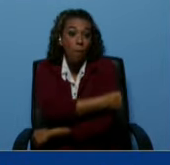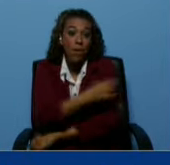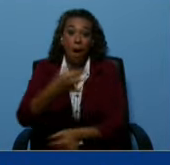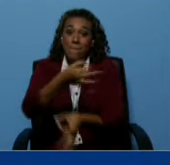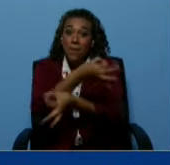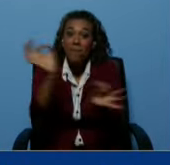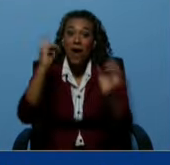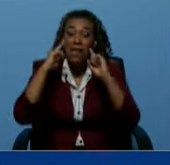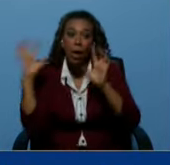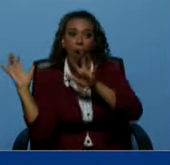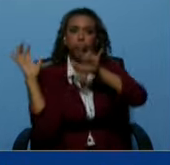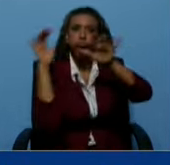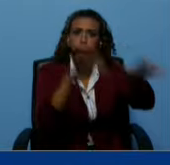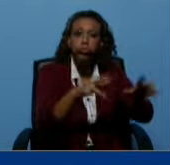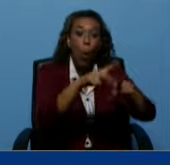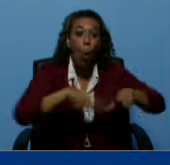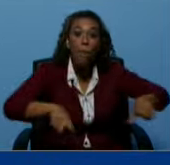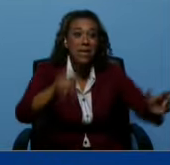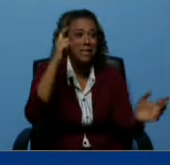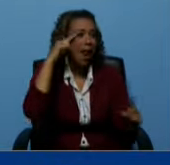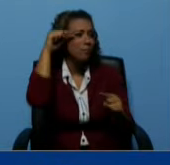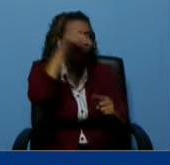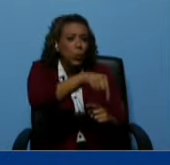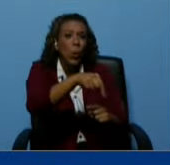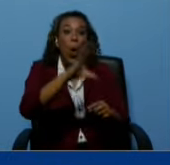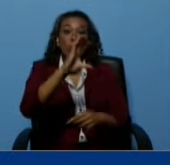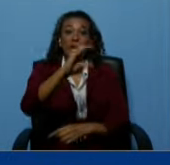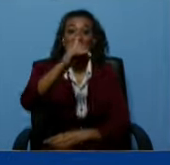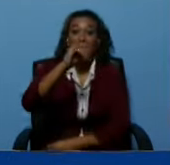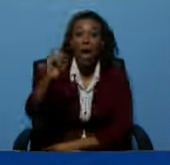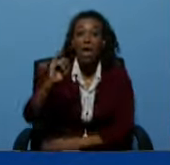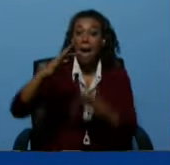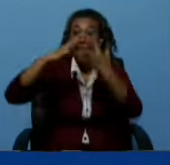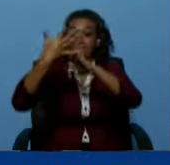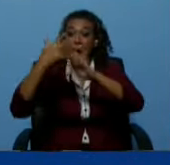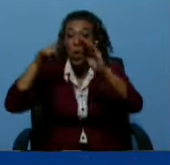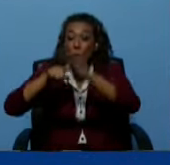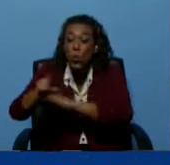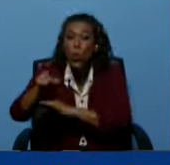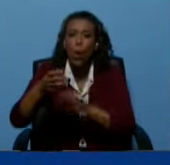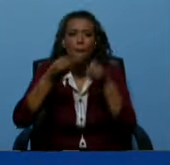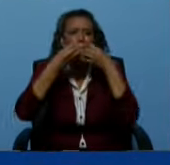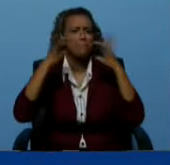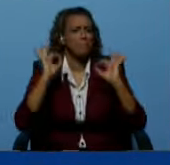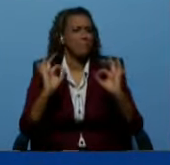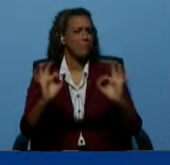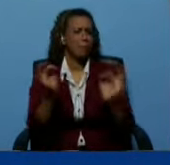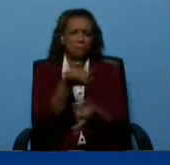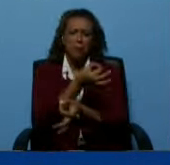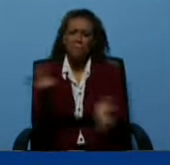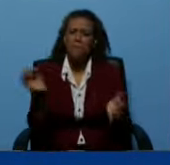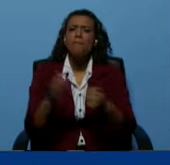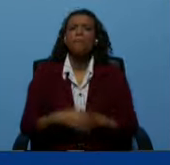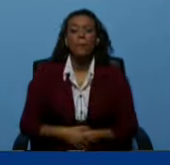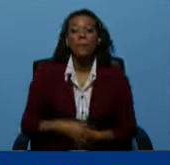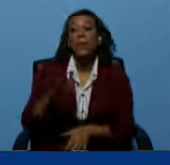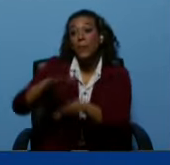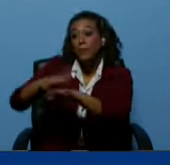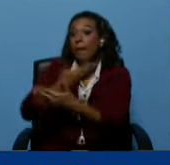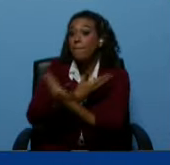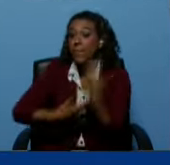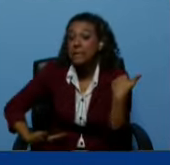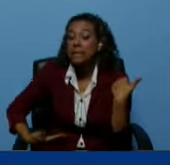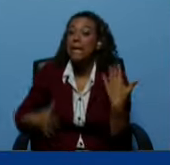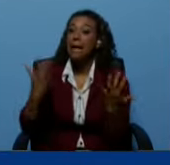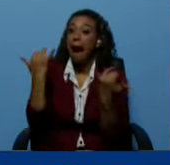por supuesto, estos hospitales centrales, pero los CDI y Barrio Adentro, todo está quedando espectacular. Bueno, presidente, te